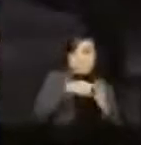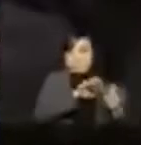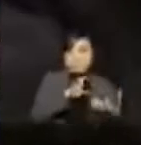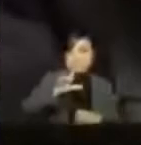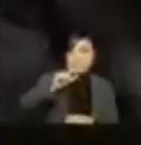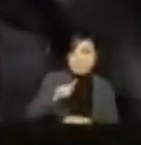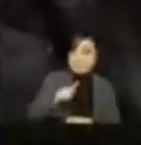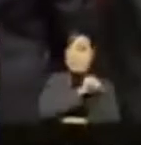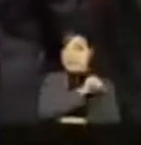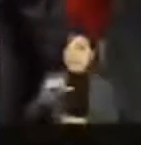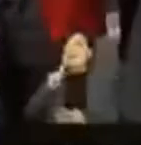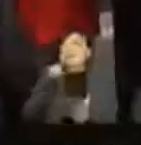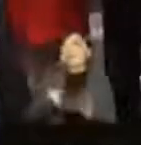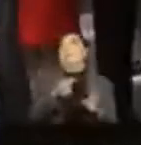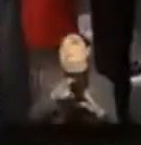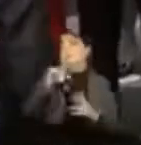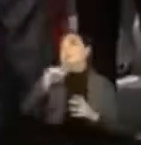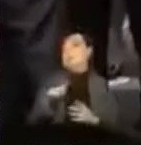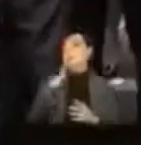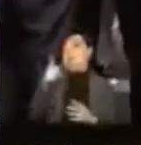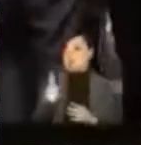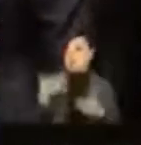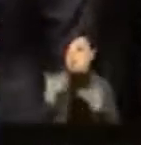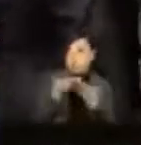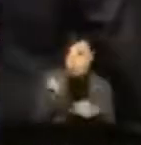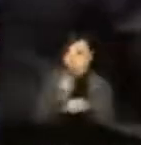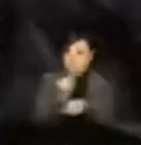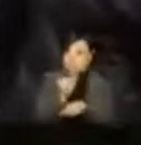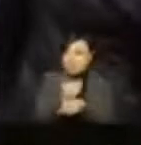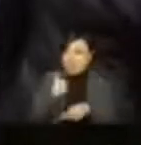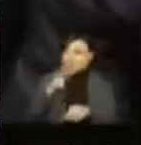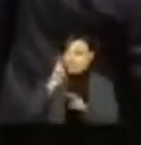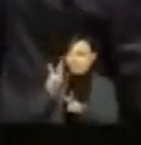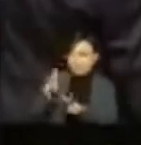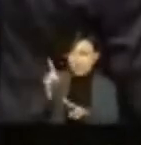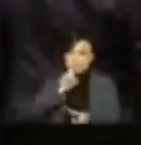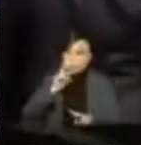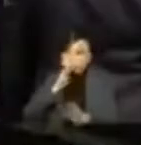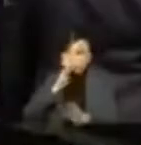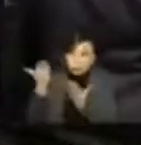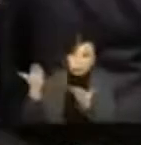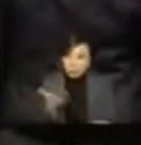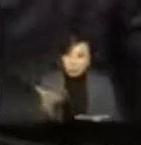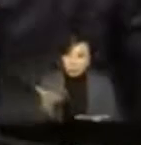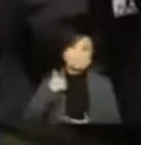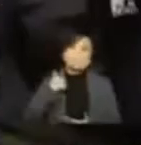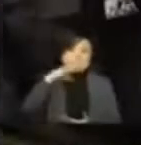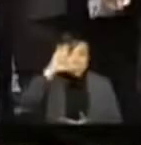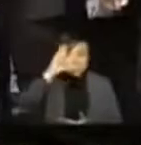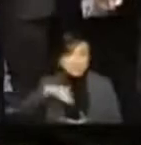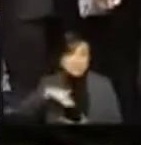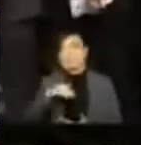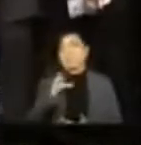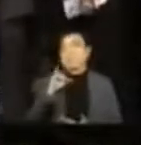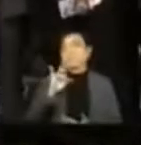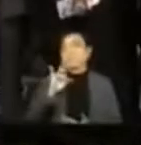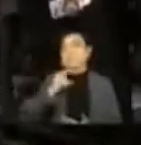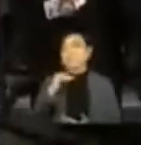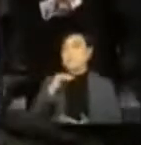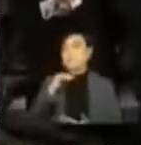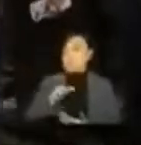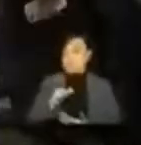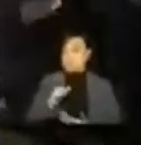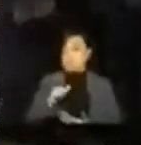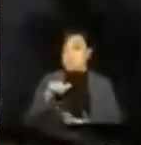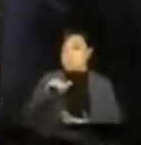Acción Nacional. Y si revisamos cómo le fue al PRI en esa alianza, vamos a ver que le fue muy mal. El